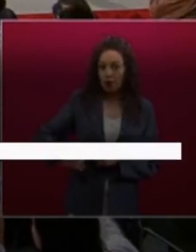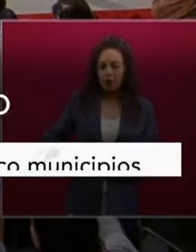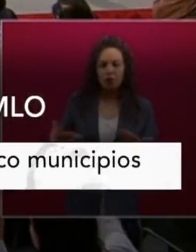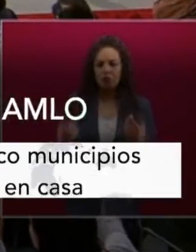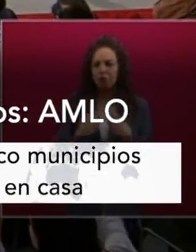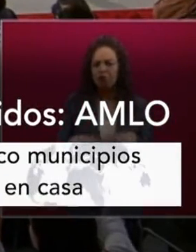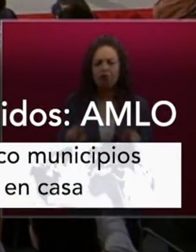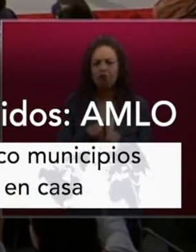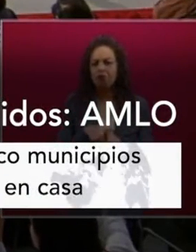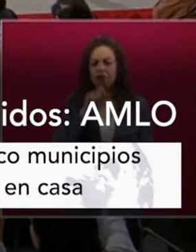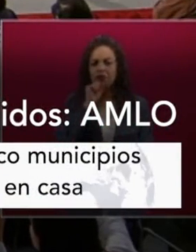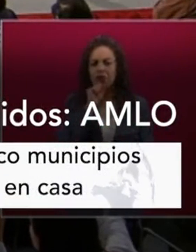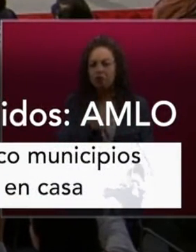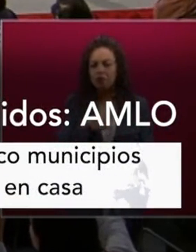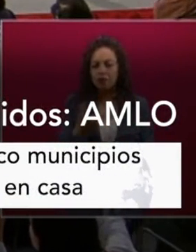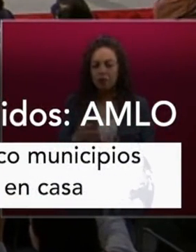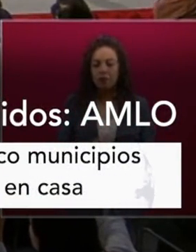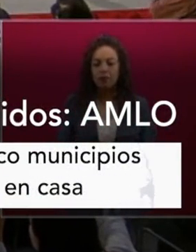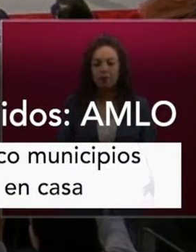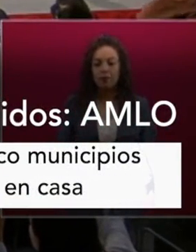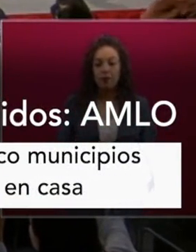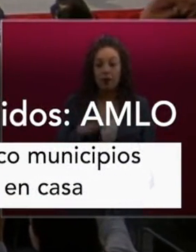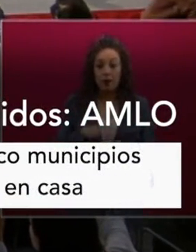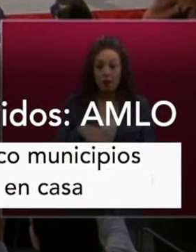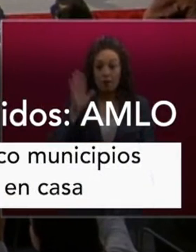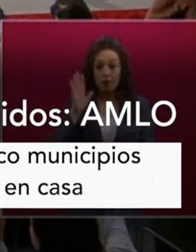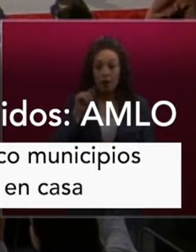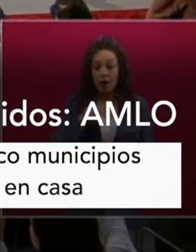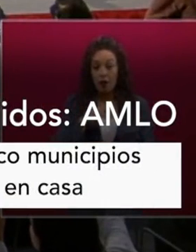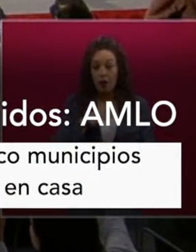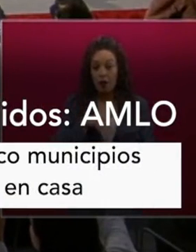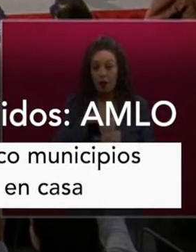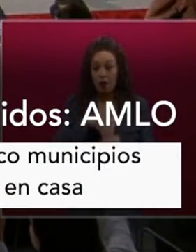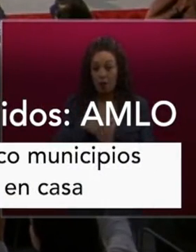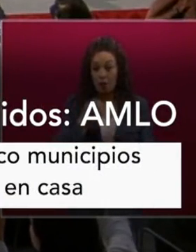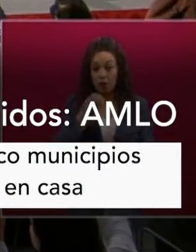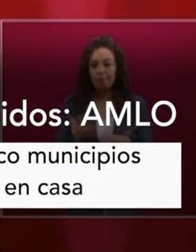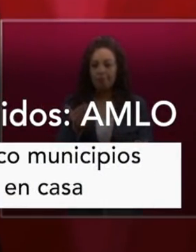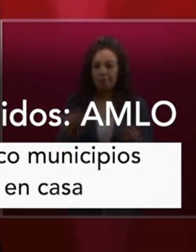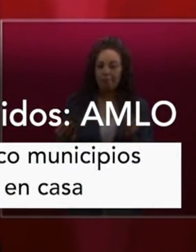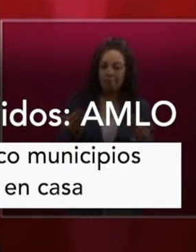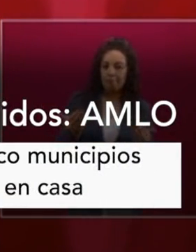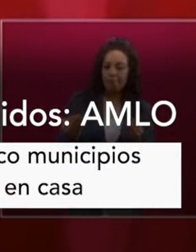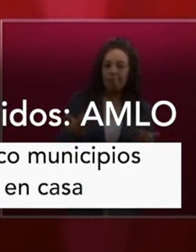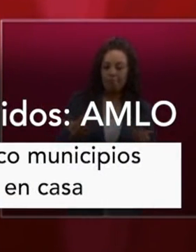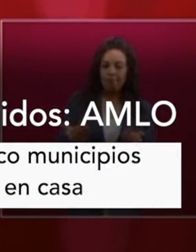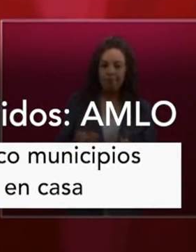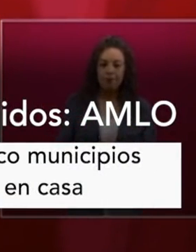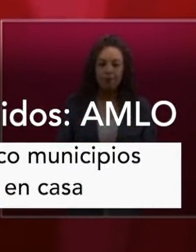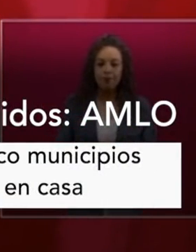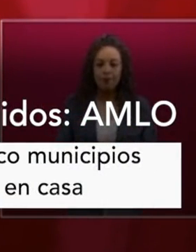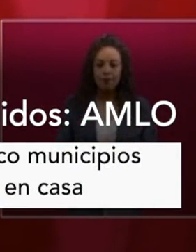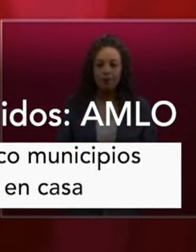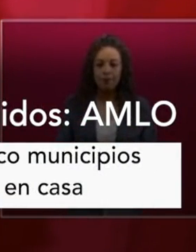y Pénjamo se encuentran entre los municipios que menos cumplen con la recomendación de quedarse en casa pese a las medidas implementadas por el gobierno para